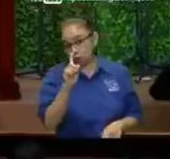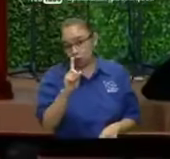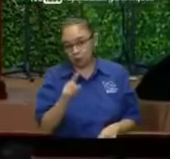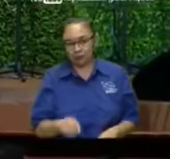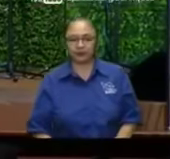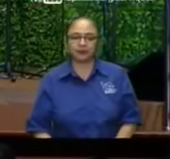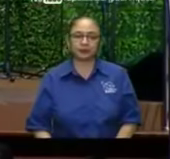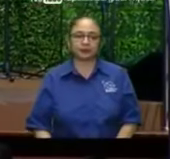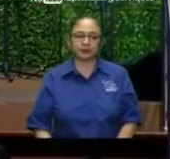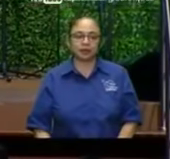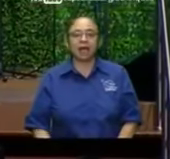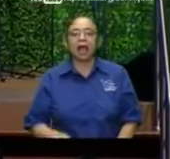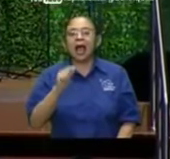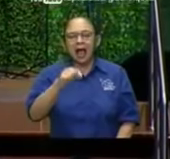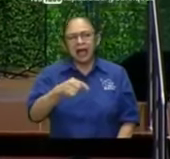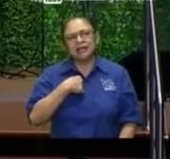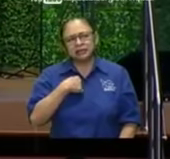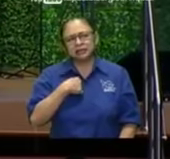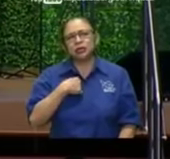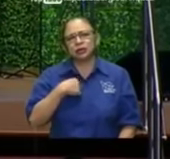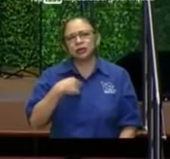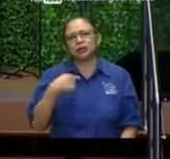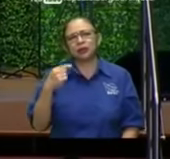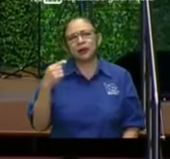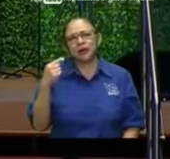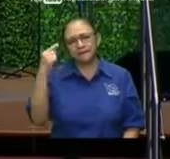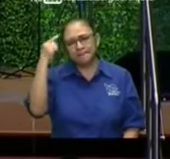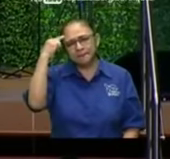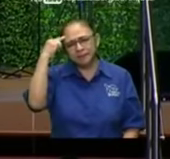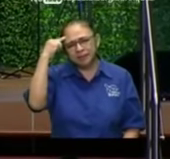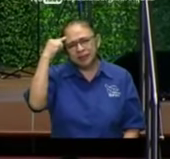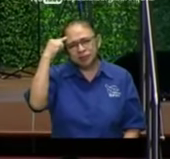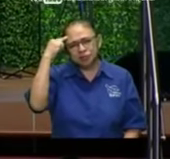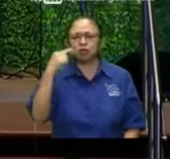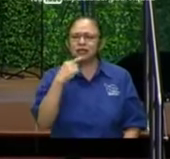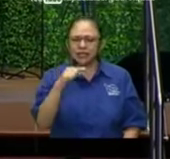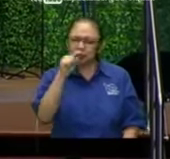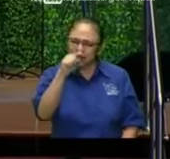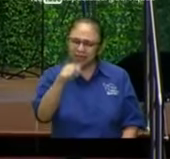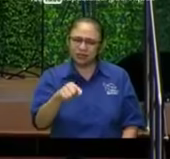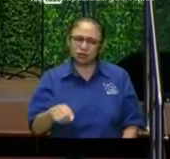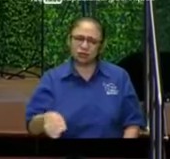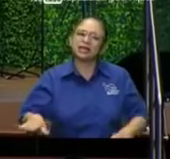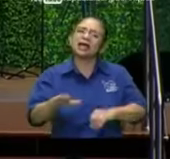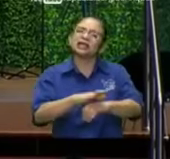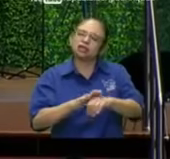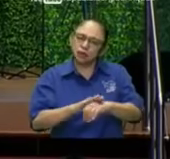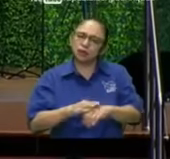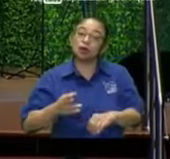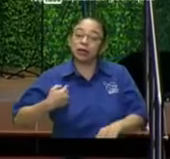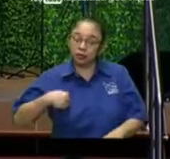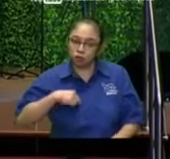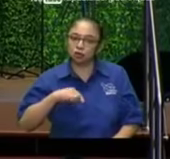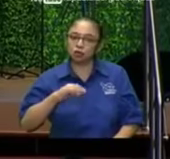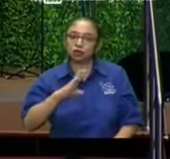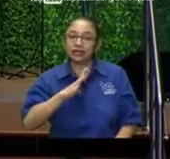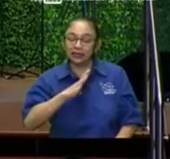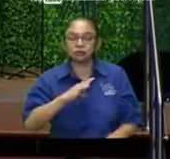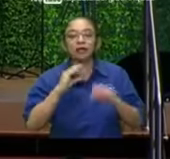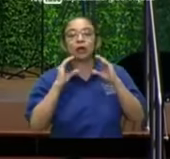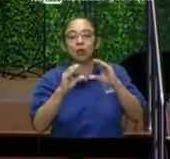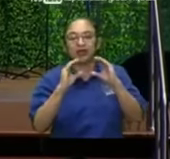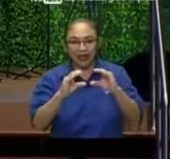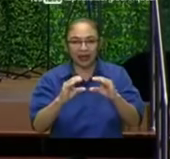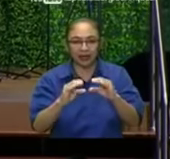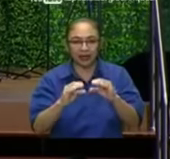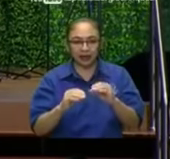refiero cuando se empieza a trabajar sobre el prejuicio de uno, sobre la mente de uno con prejuicios, y eso nos puede alterar la